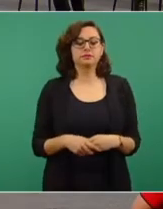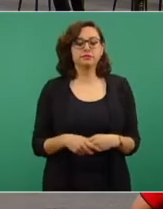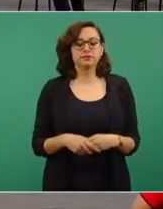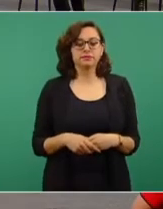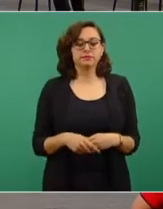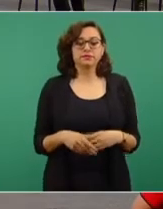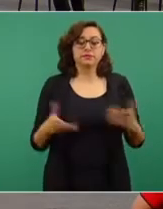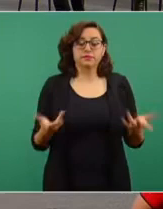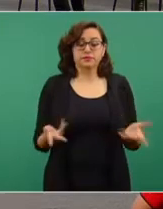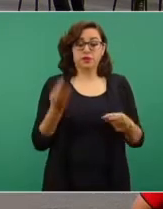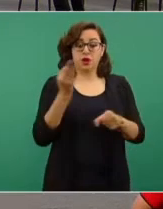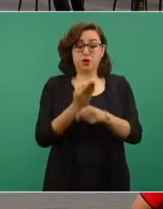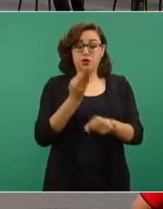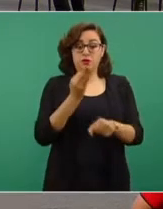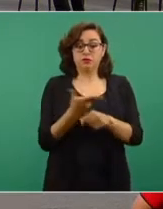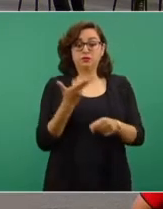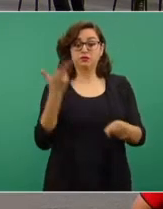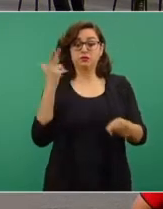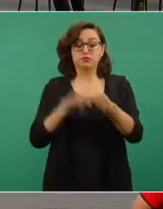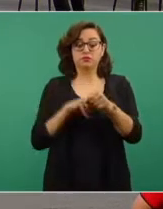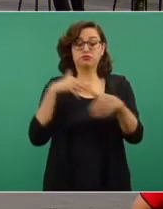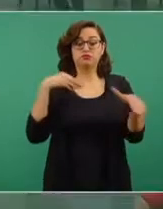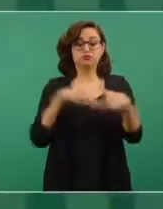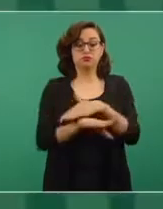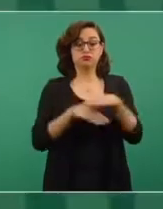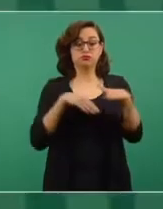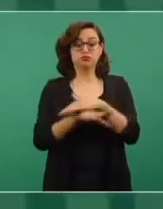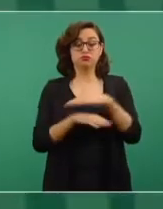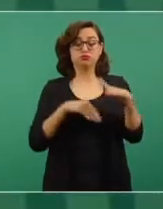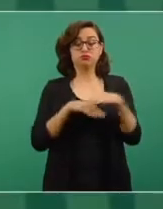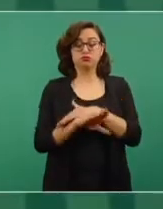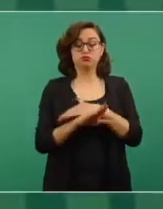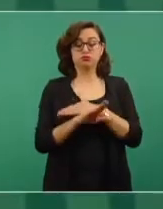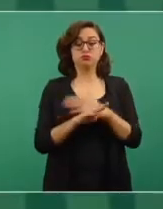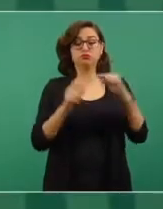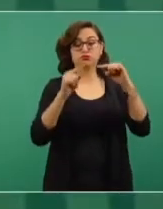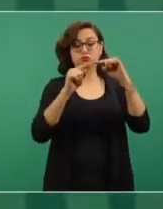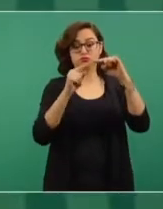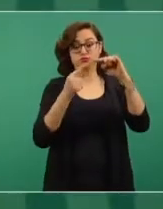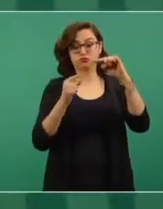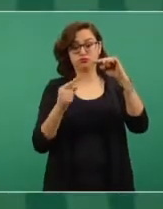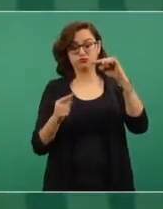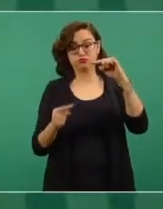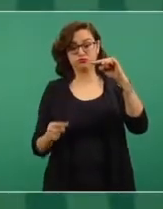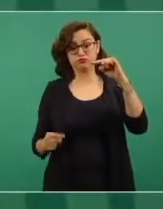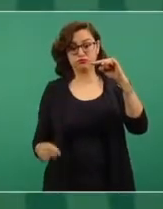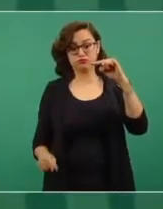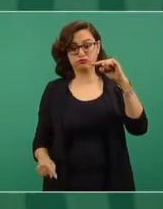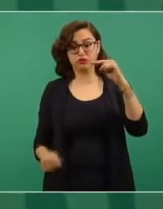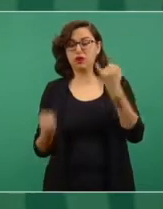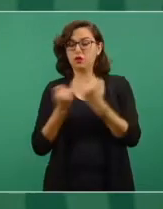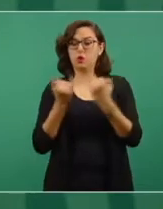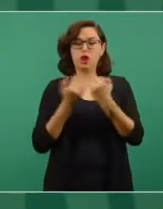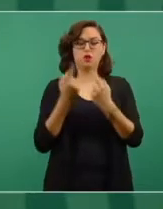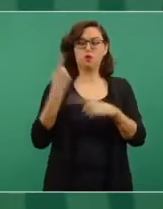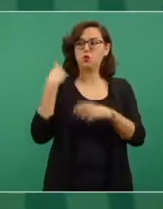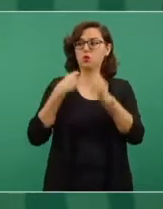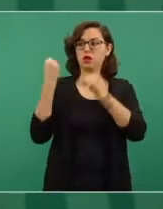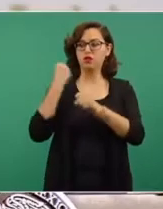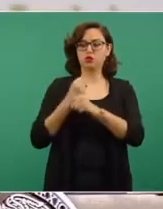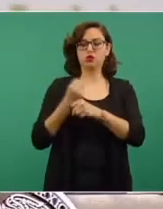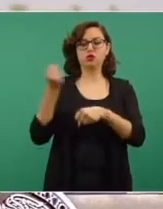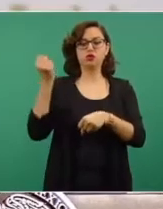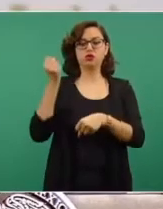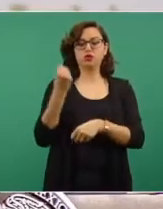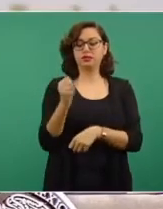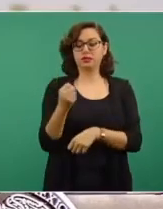ocupación hospitalaria que es menor al punto de máxima reducción que tuvimos al final de septiembre. En este momento,